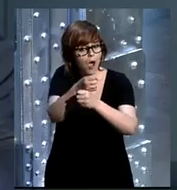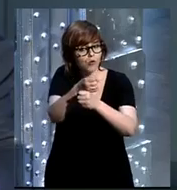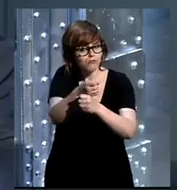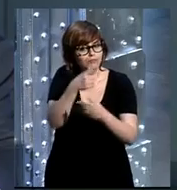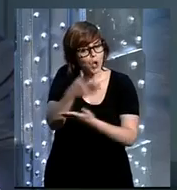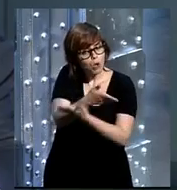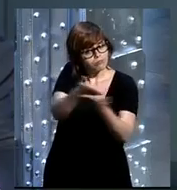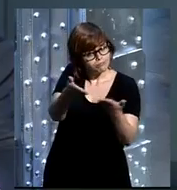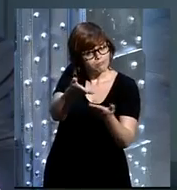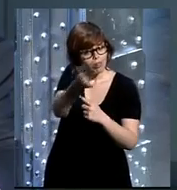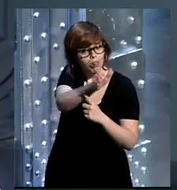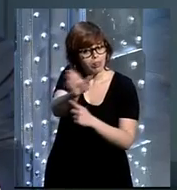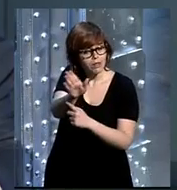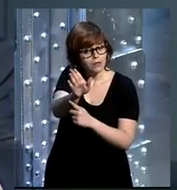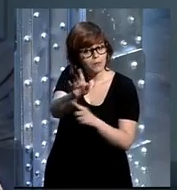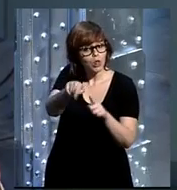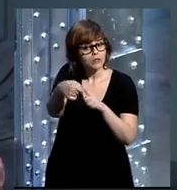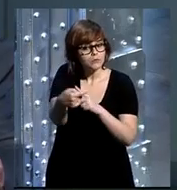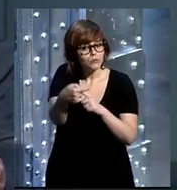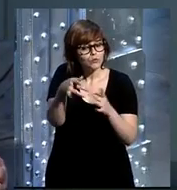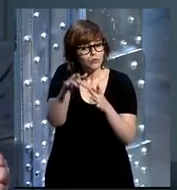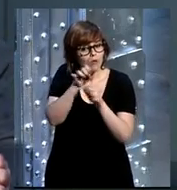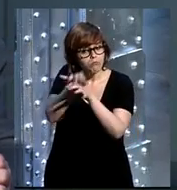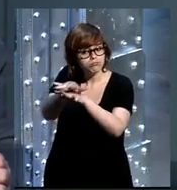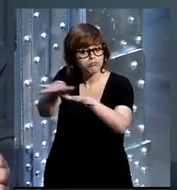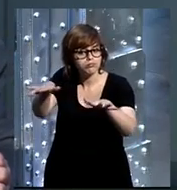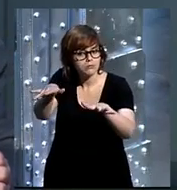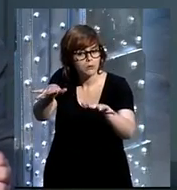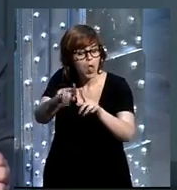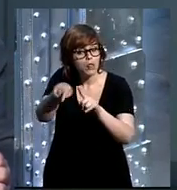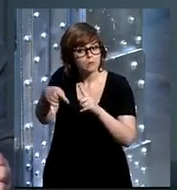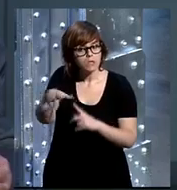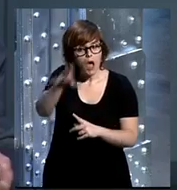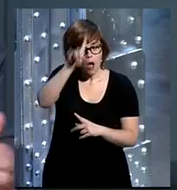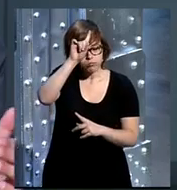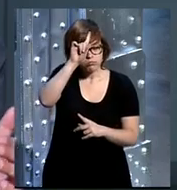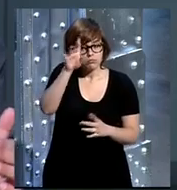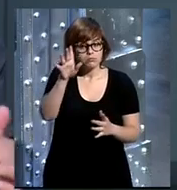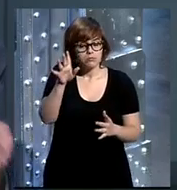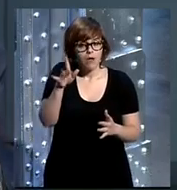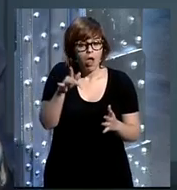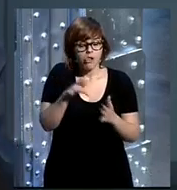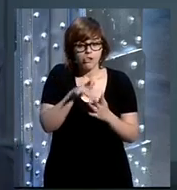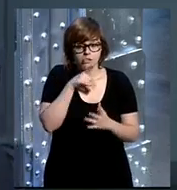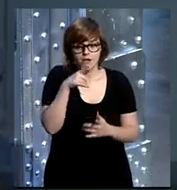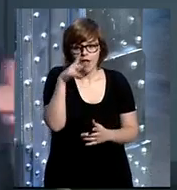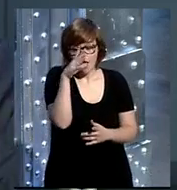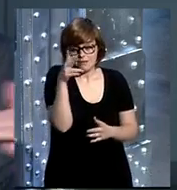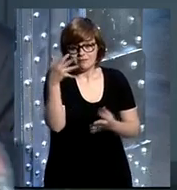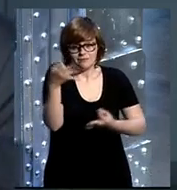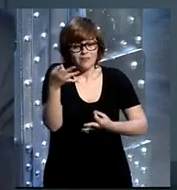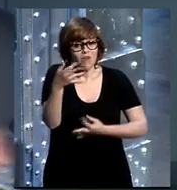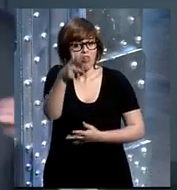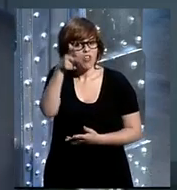terceros. Pero además, igual me arrepiento. El derecho al olvido,